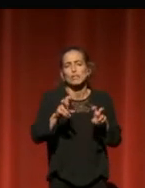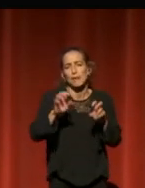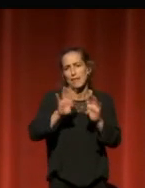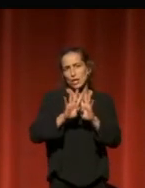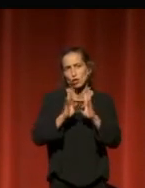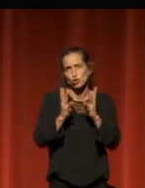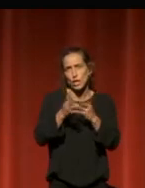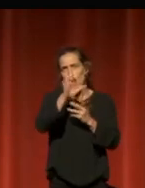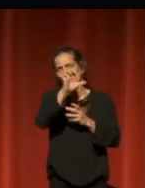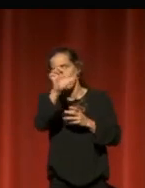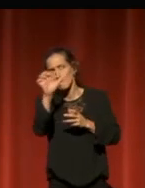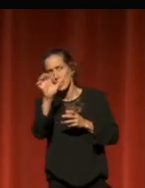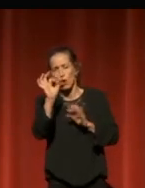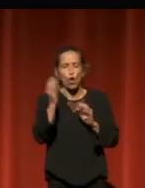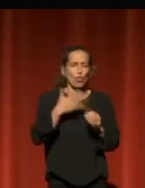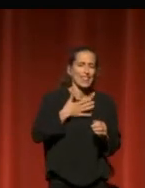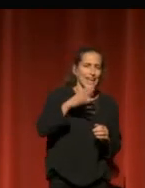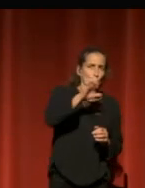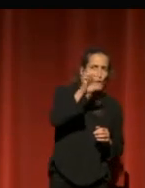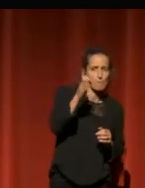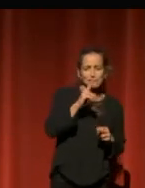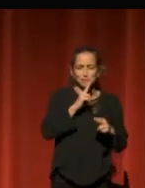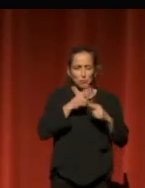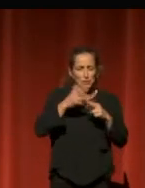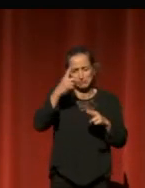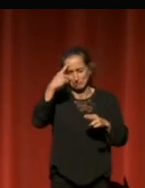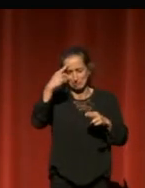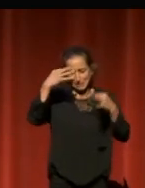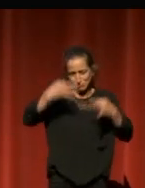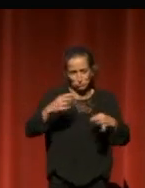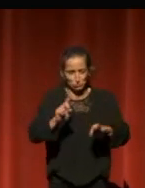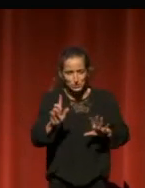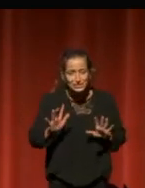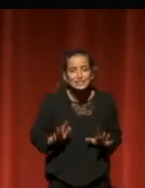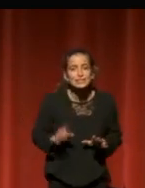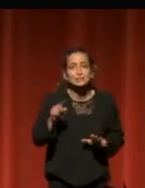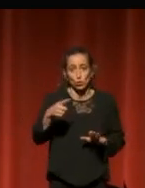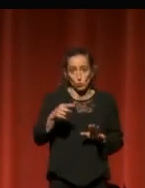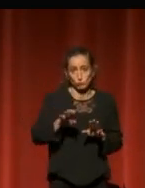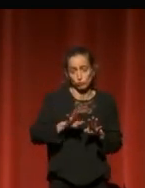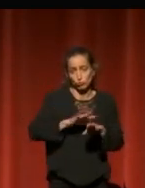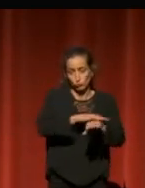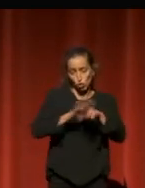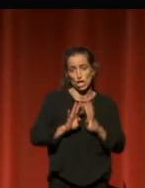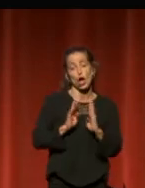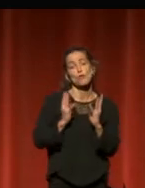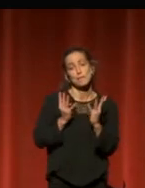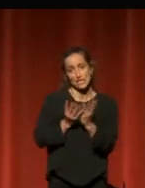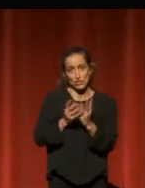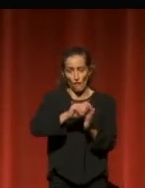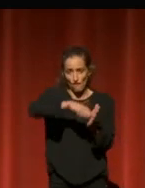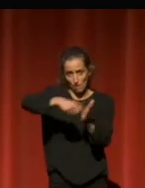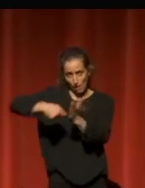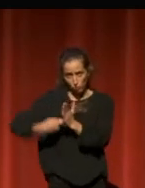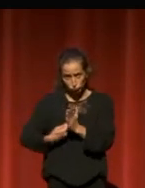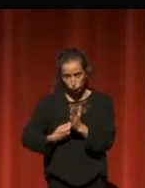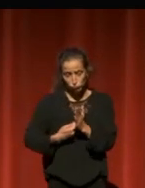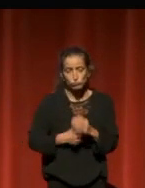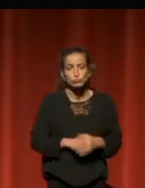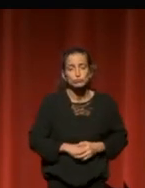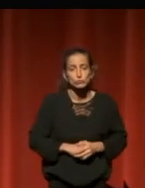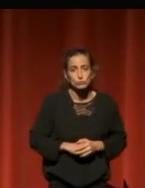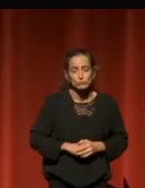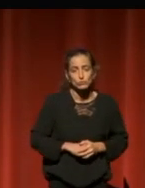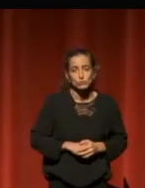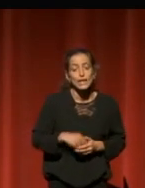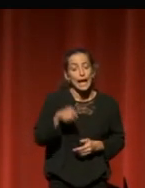Europeo, de Europa, nunca me aclaro con los apellidos, firmadas por todo el Consejo de Ministros, en el que se especifica